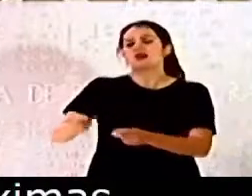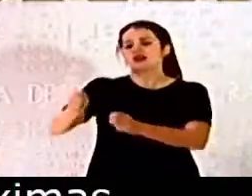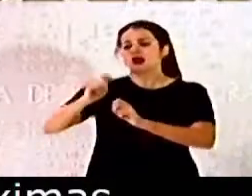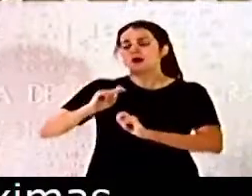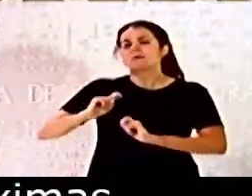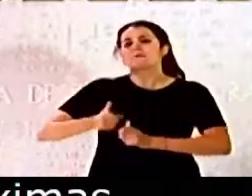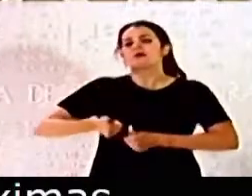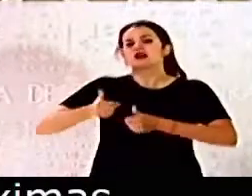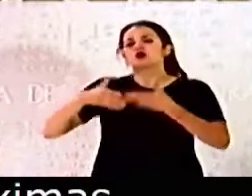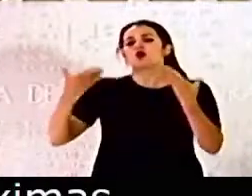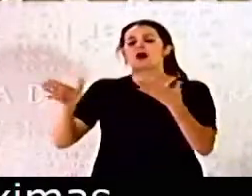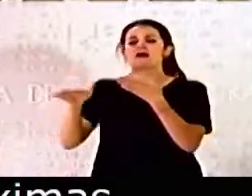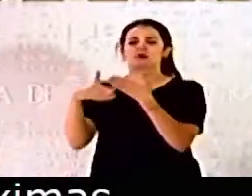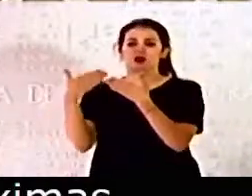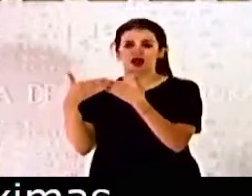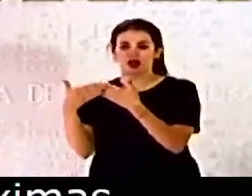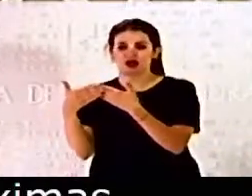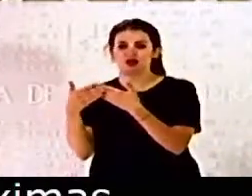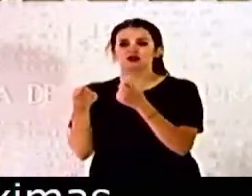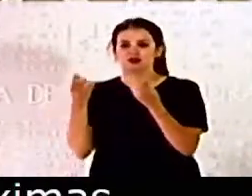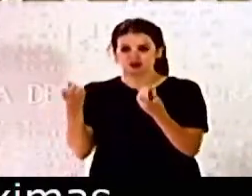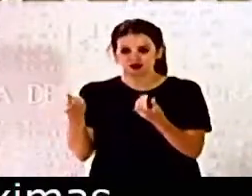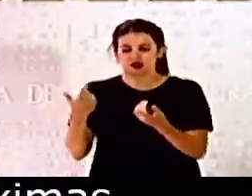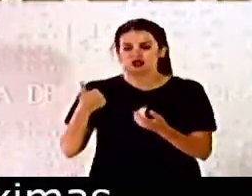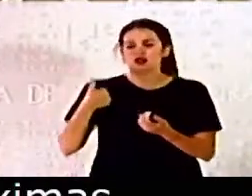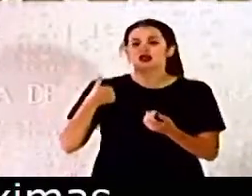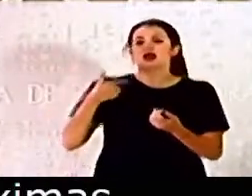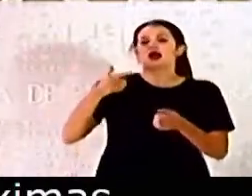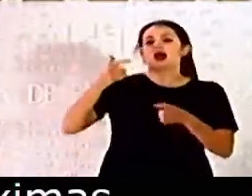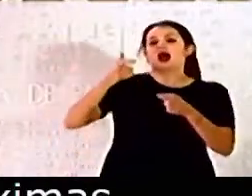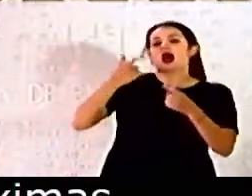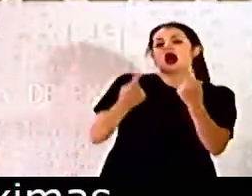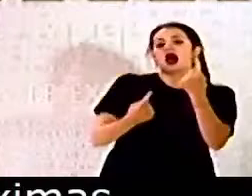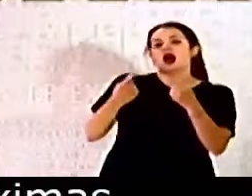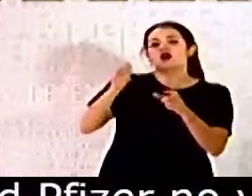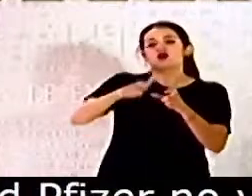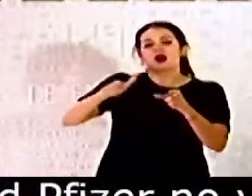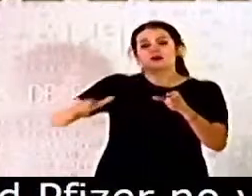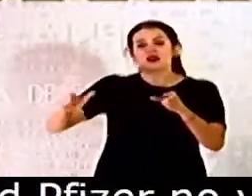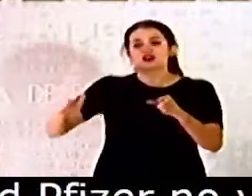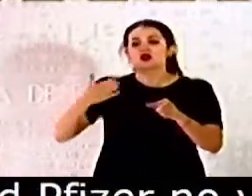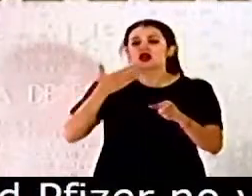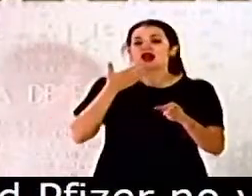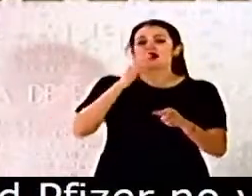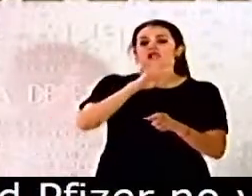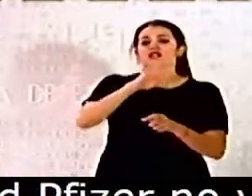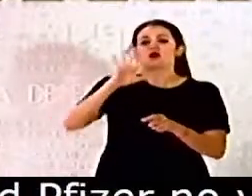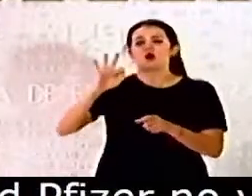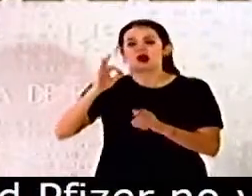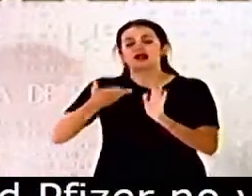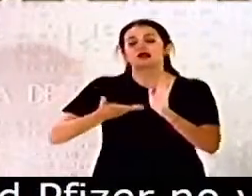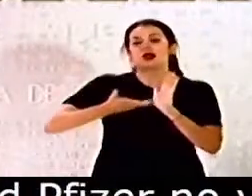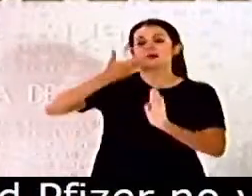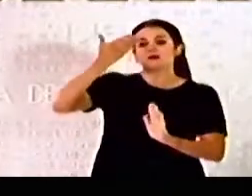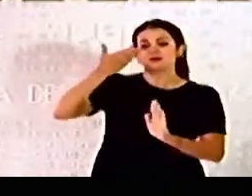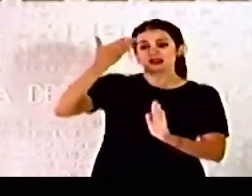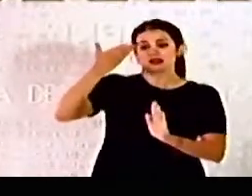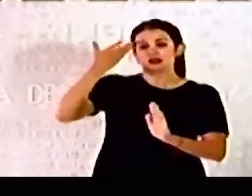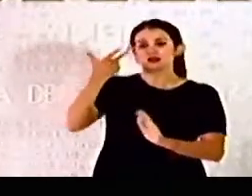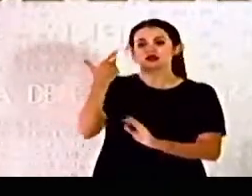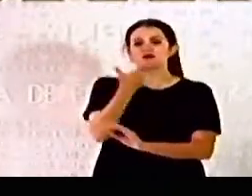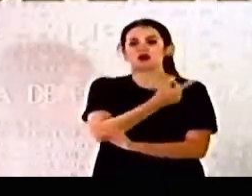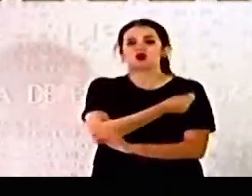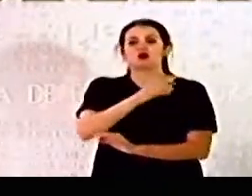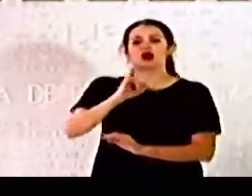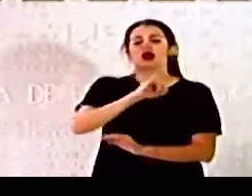Estamos rescatando población que ha sido difícil vacunar de mayores de 40 años con Janssen, que es monodosis y